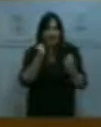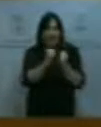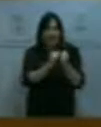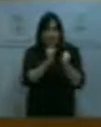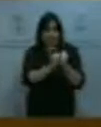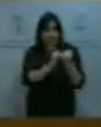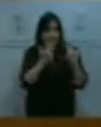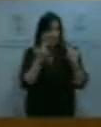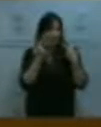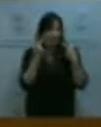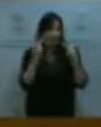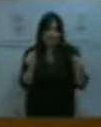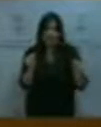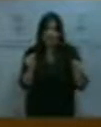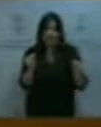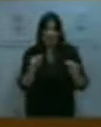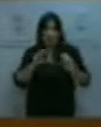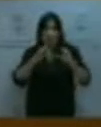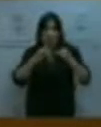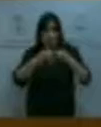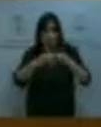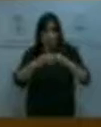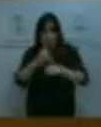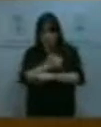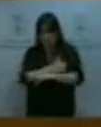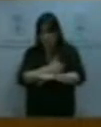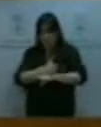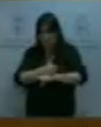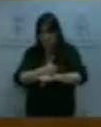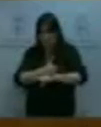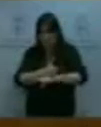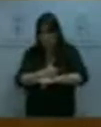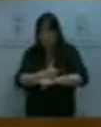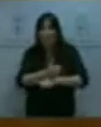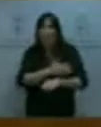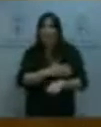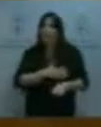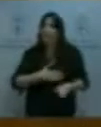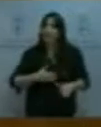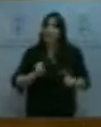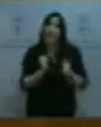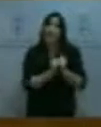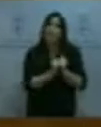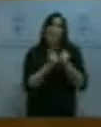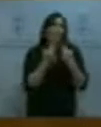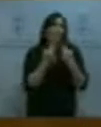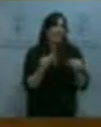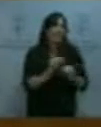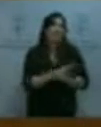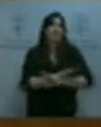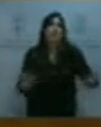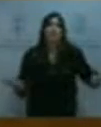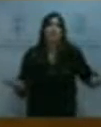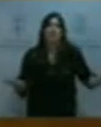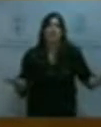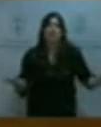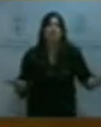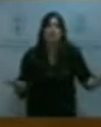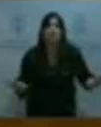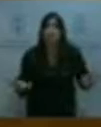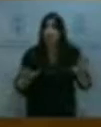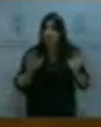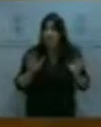de Ciudadanos. Quieren poner fin al carbón, pero fíjense ustedes, no se atreven ni siquiera a pronunciar la